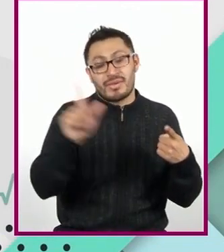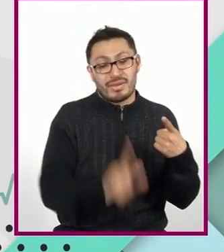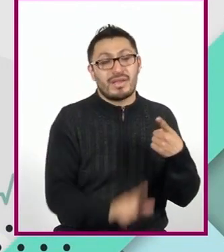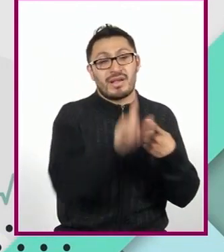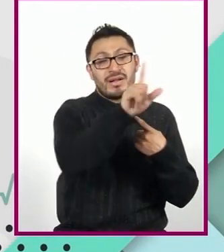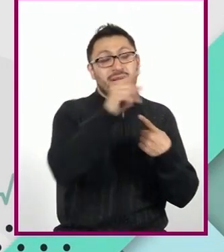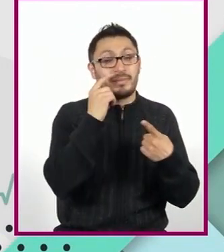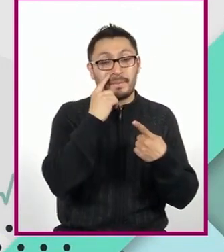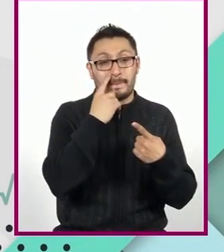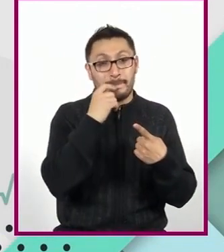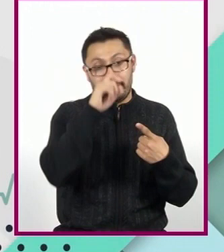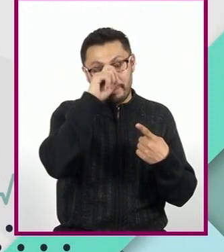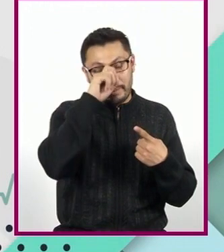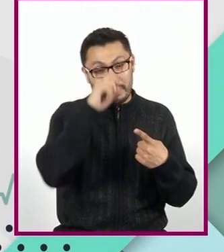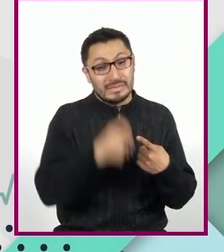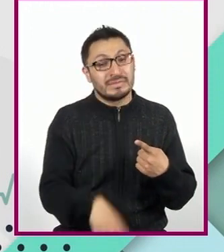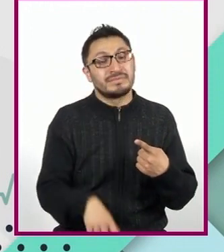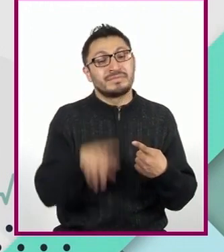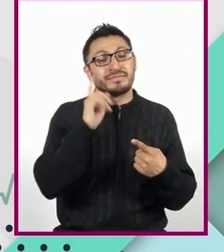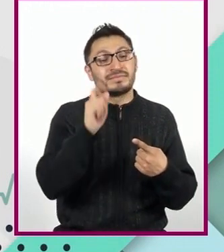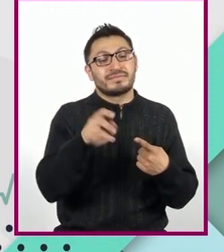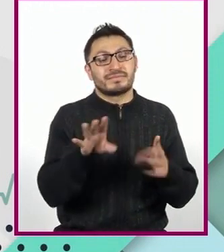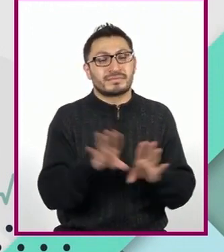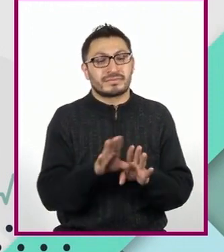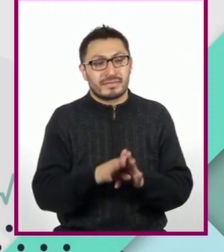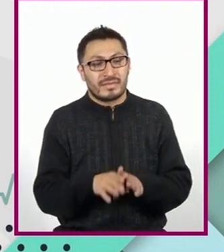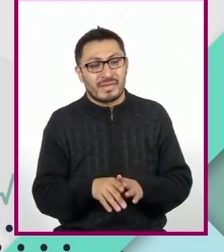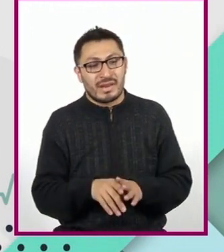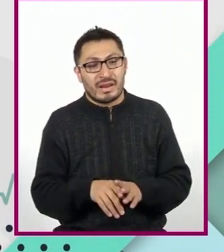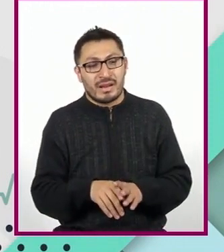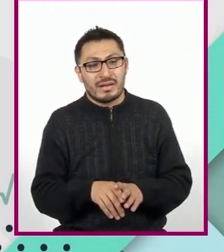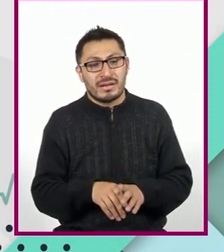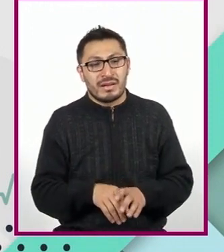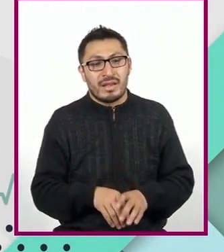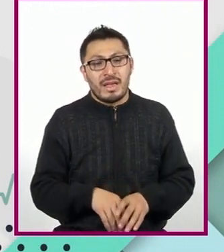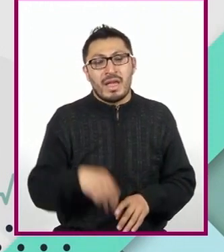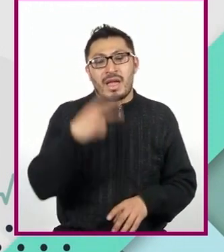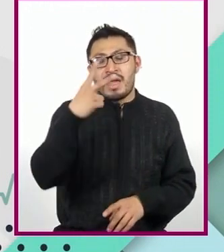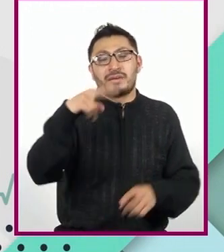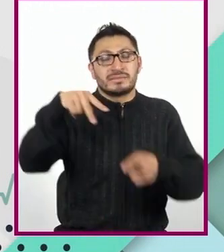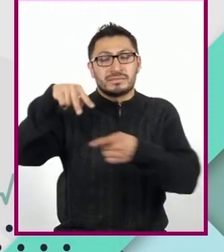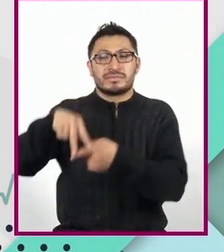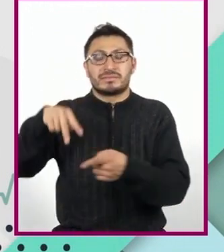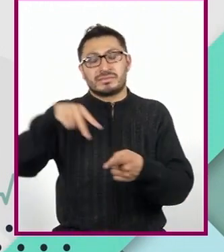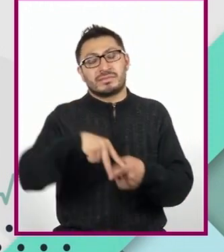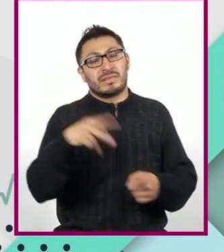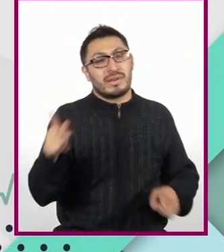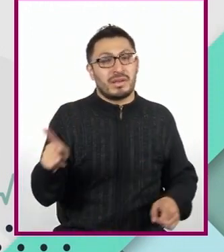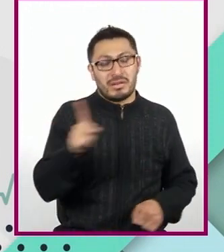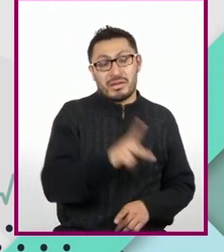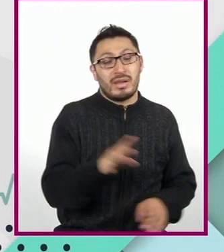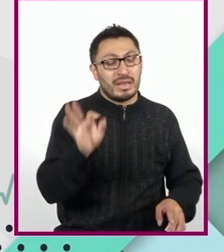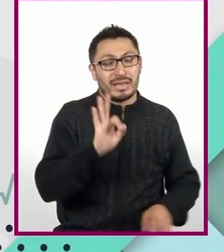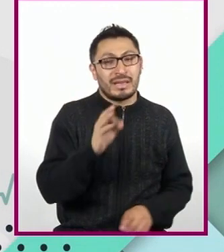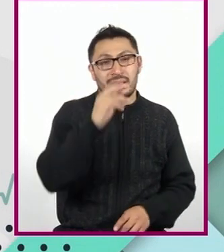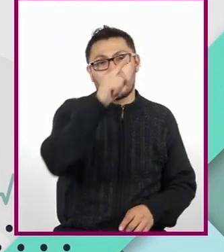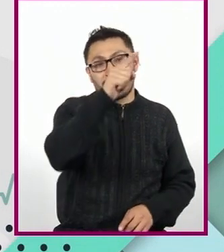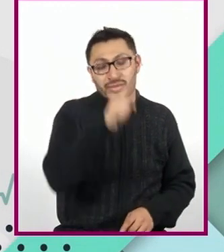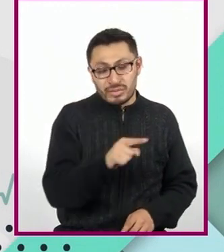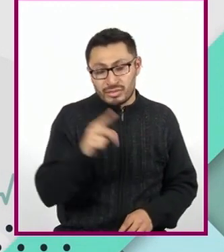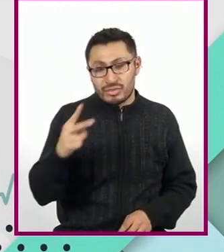lado, el cual establece en donde dos triángulos son congruentes si las medidas de sus tres lados son